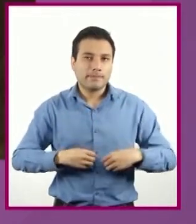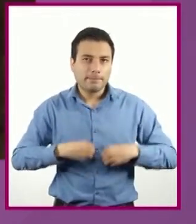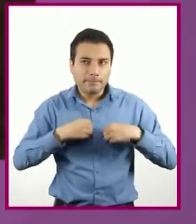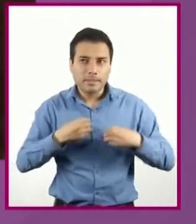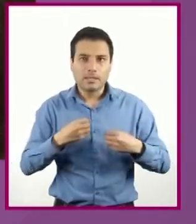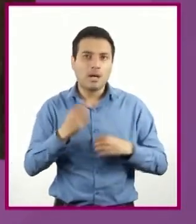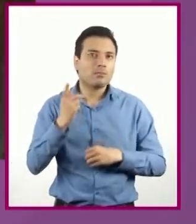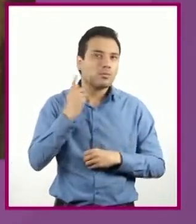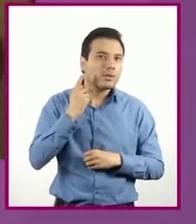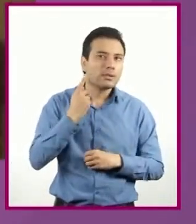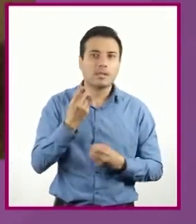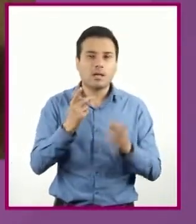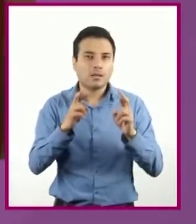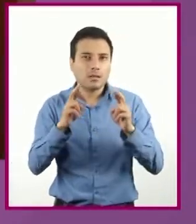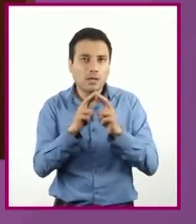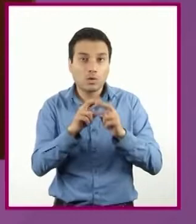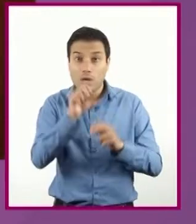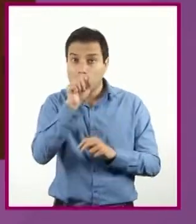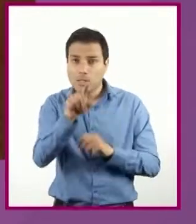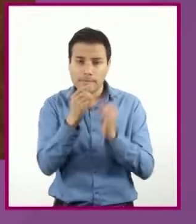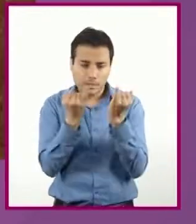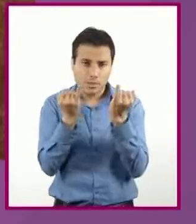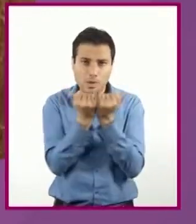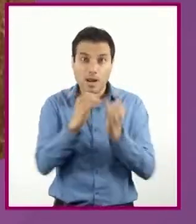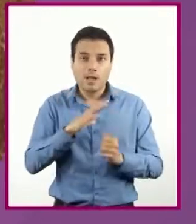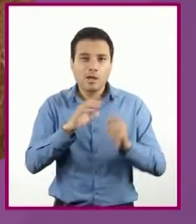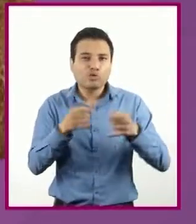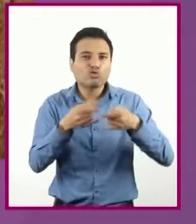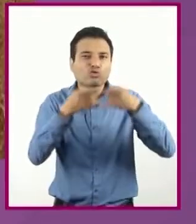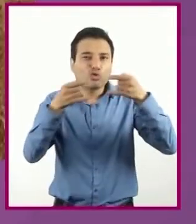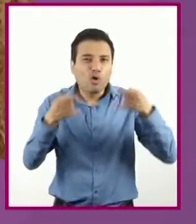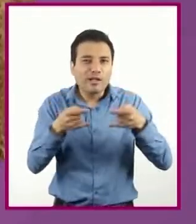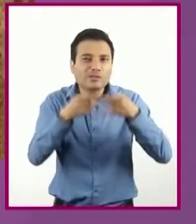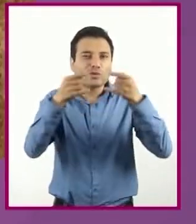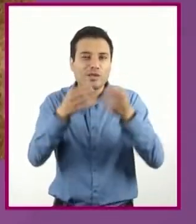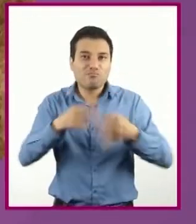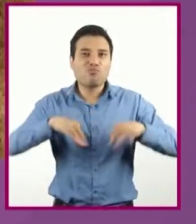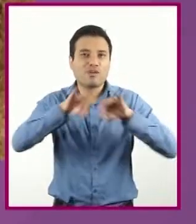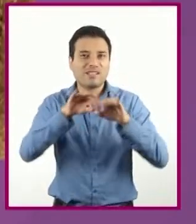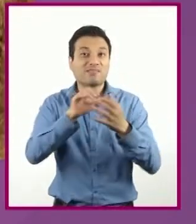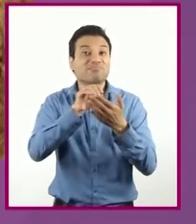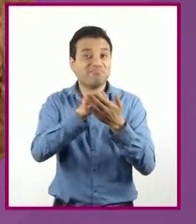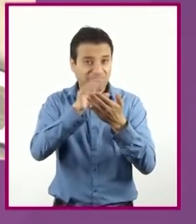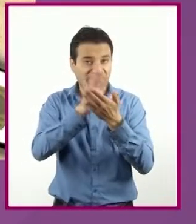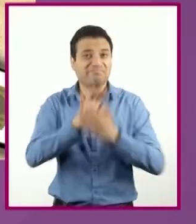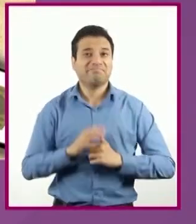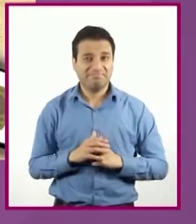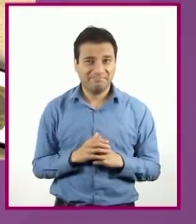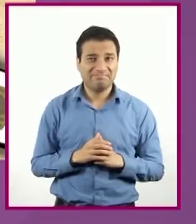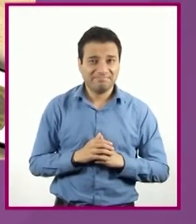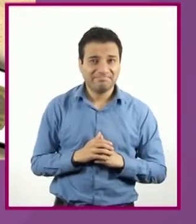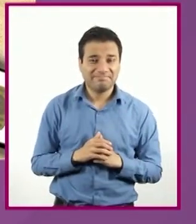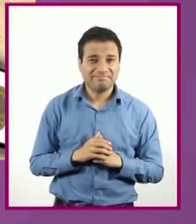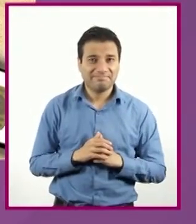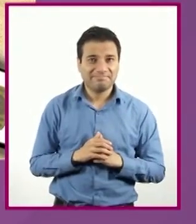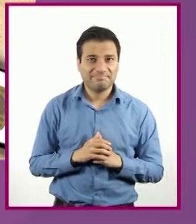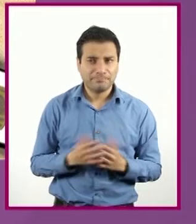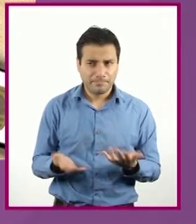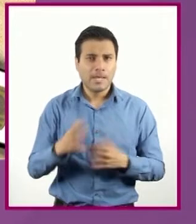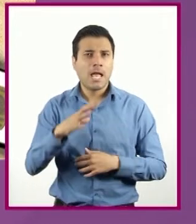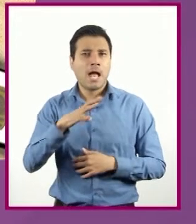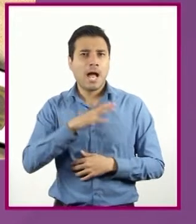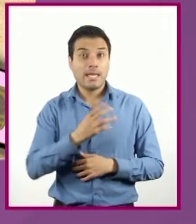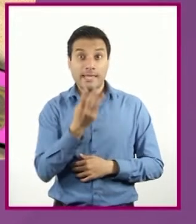religión, pero sobre todo registraban acontecimientos importantes para las élites gobernantes. Tenían